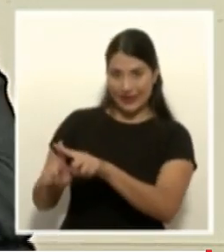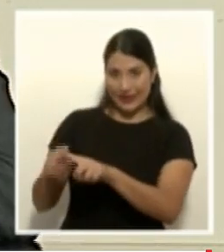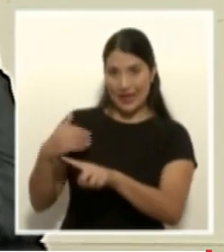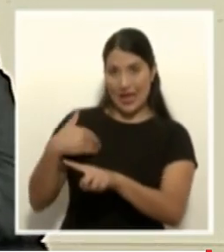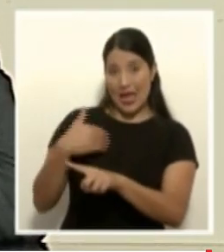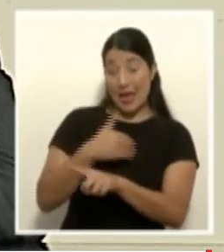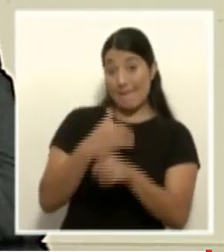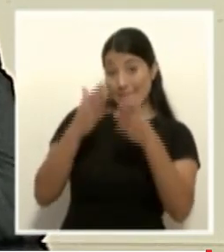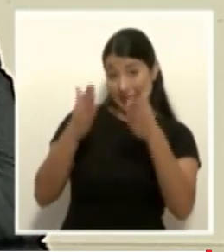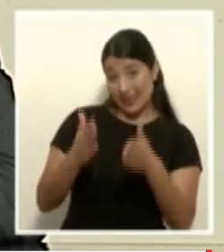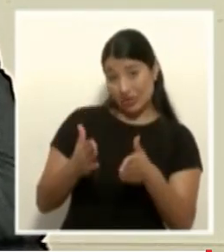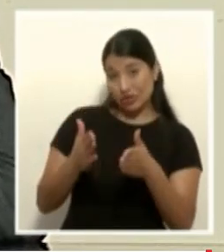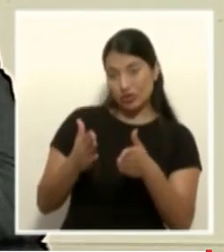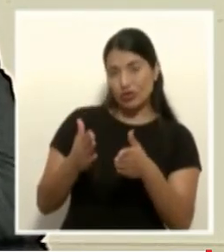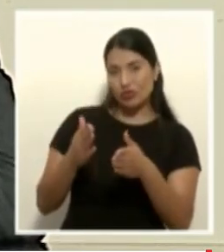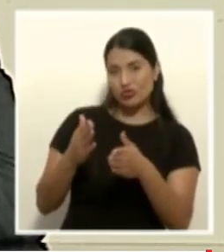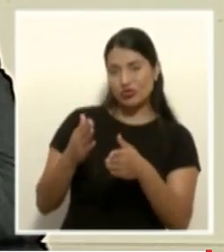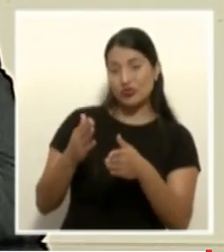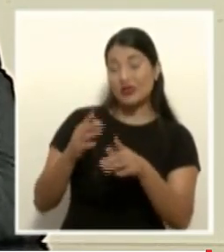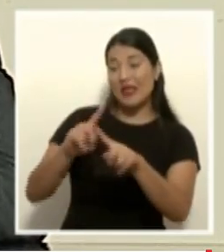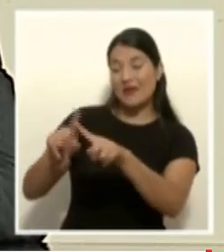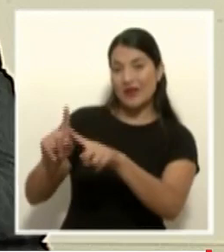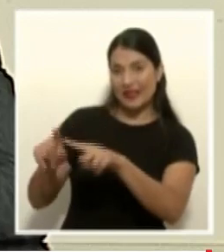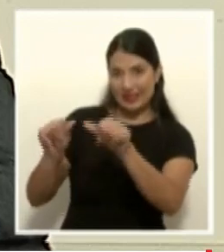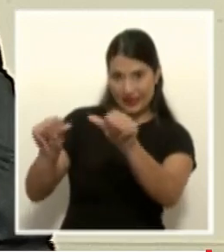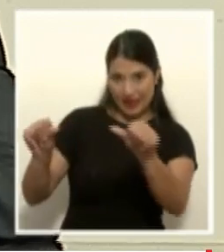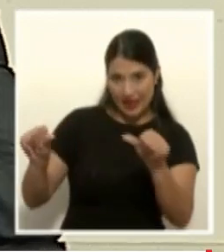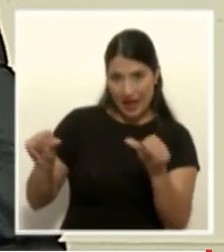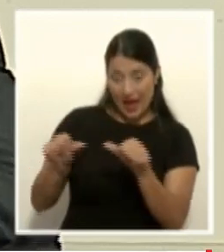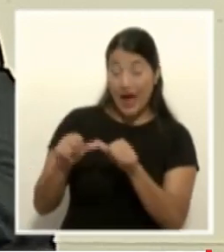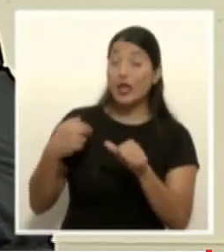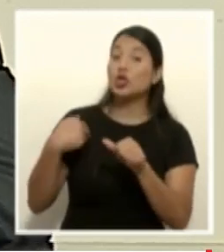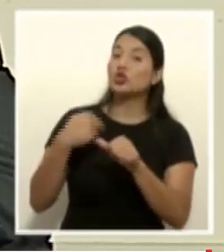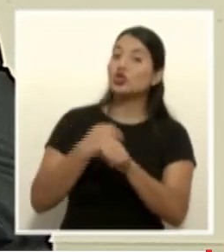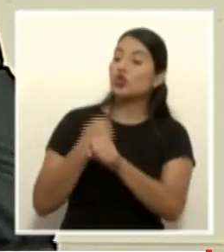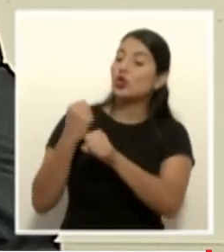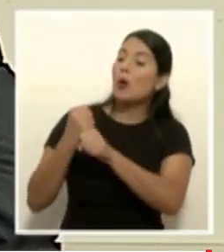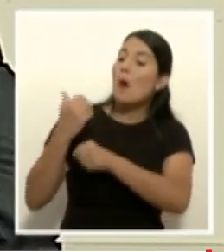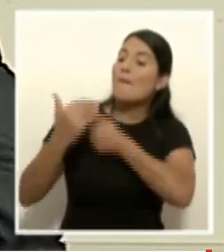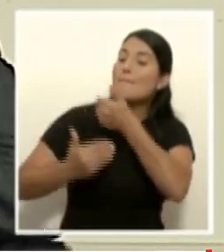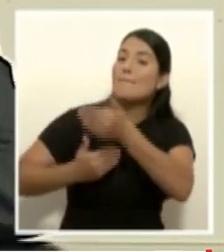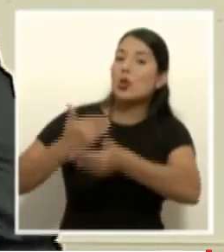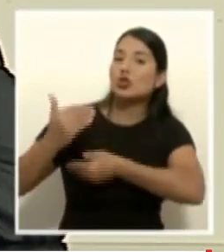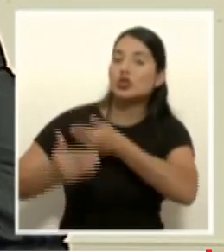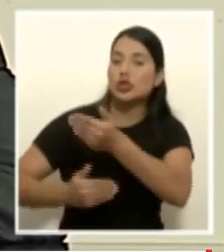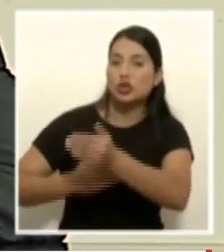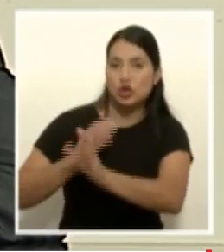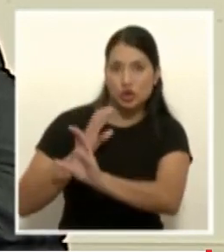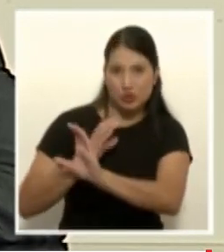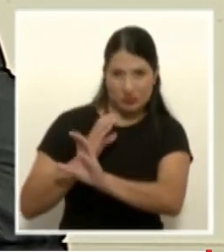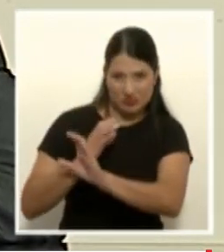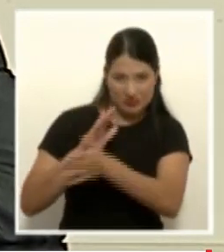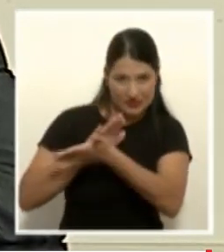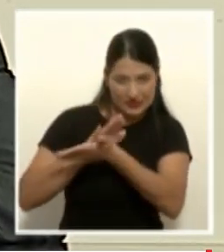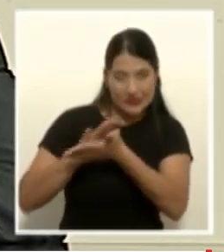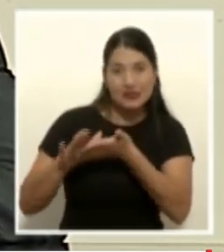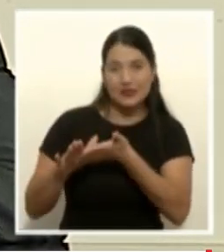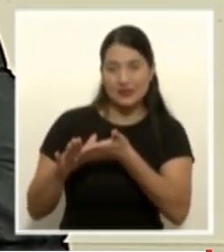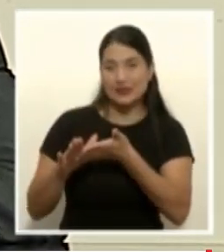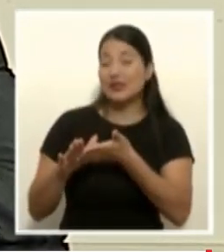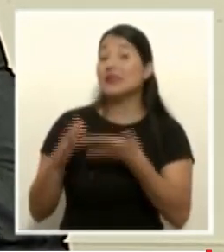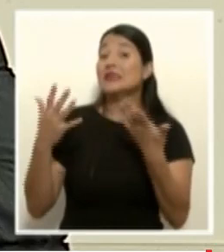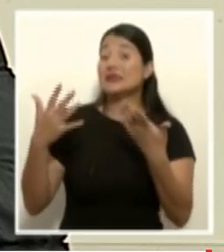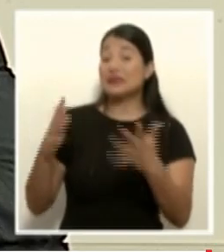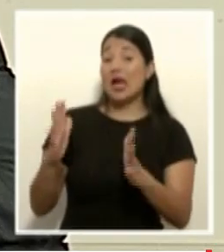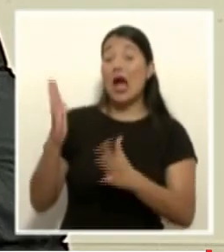sectores justamente han sido los protocolos que establecen una serie de medidas basados en lineamientos generales, algunos ya se han